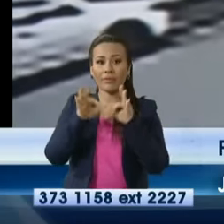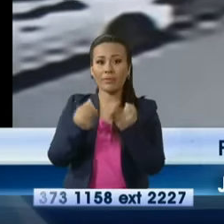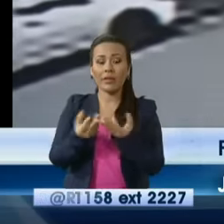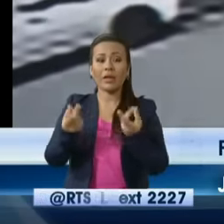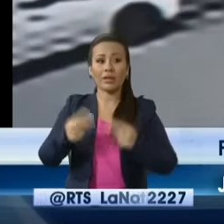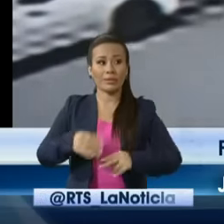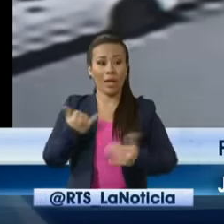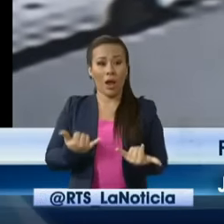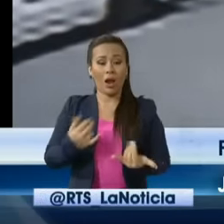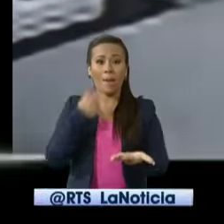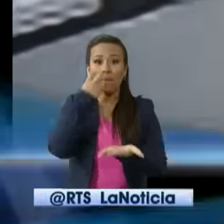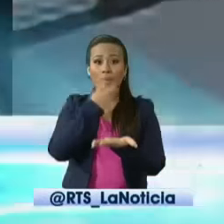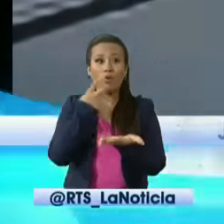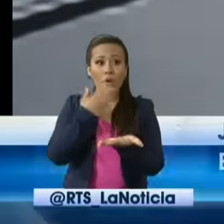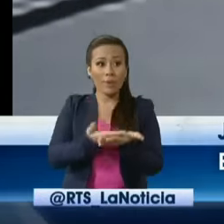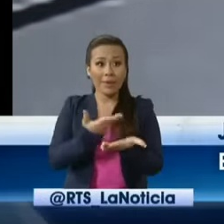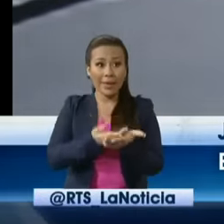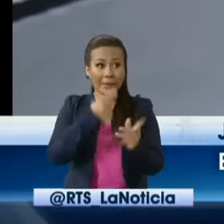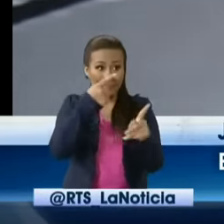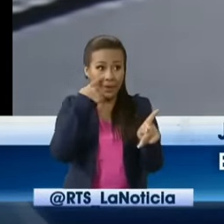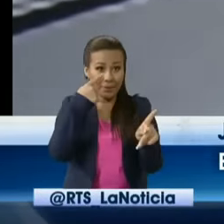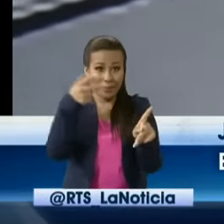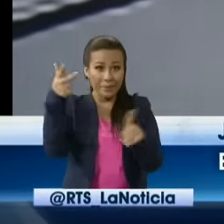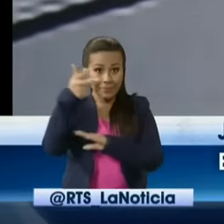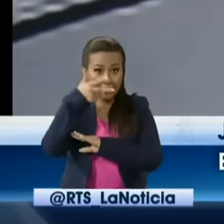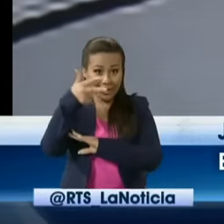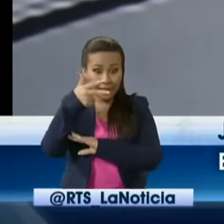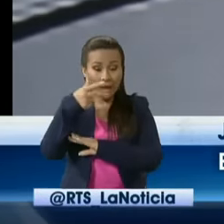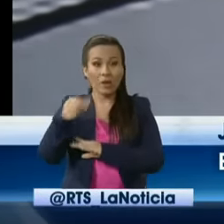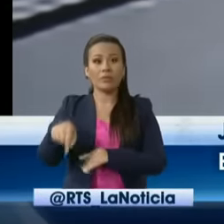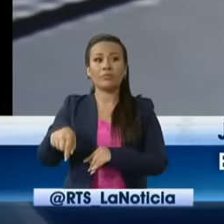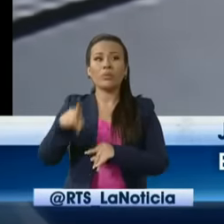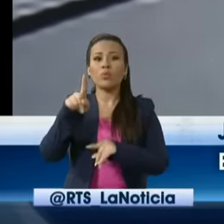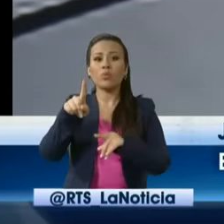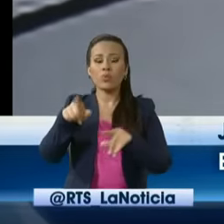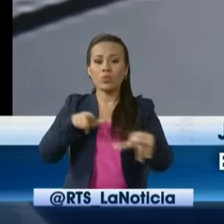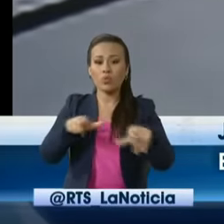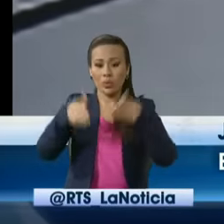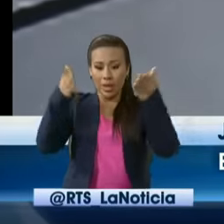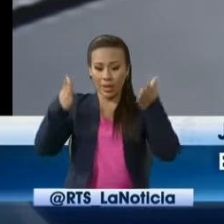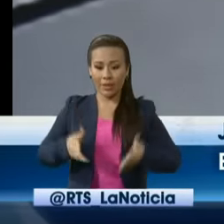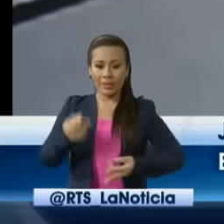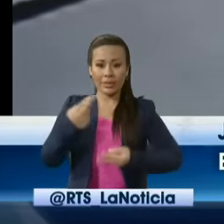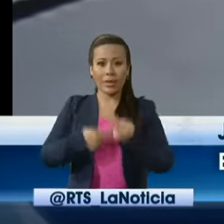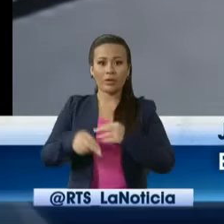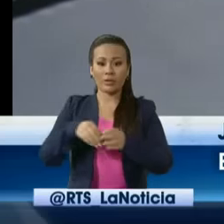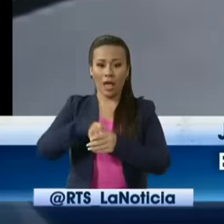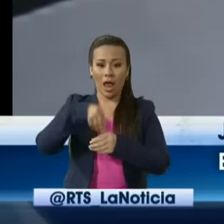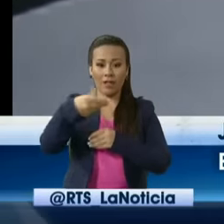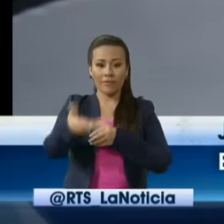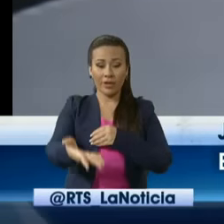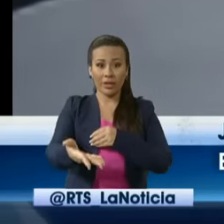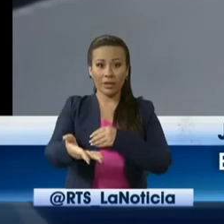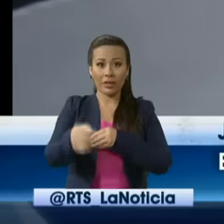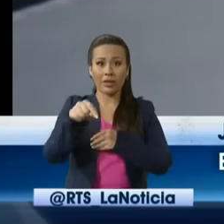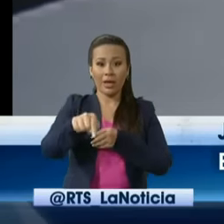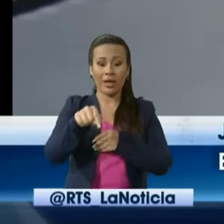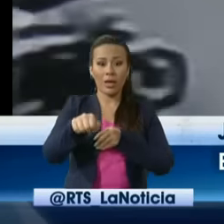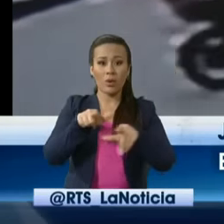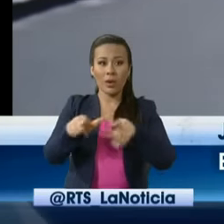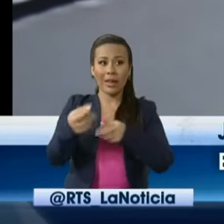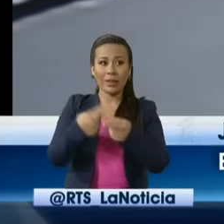de la evidencia se encuentra este video captado por la cámara de seguridad de un almacén ubicado al frente de la escena del crimen, donde se observa